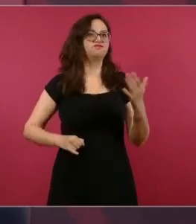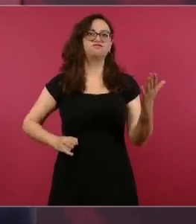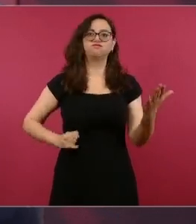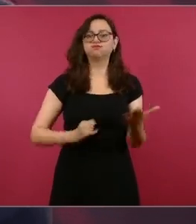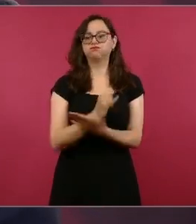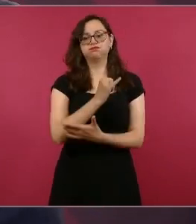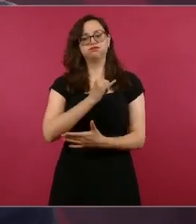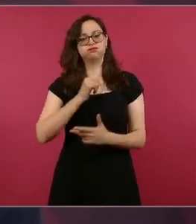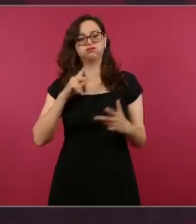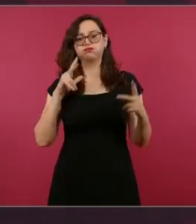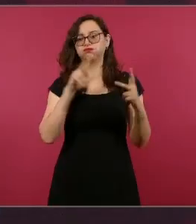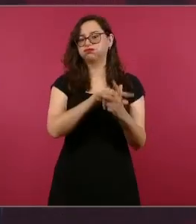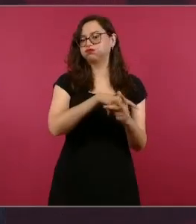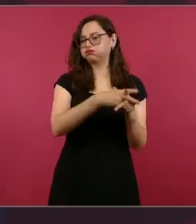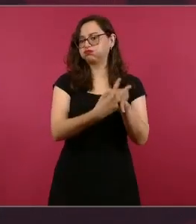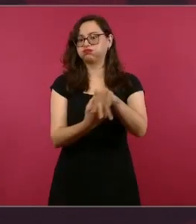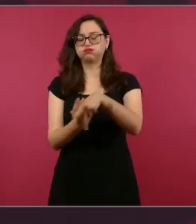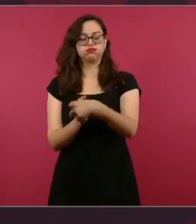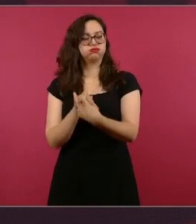por eso